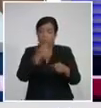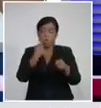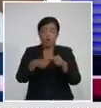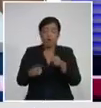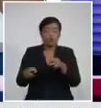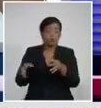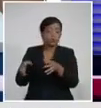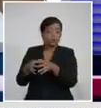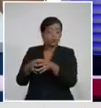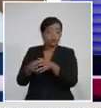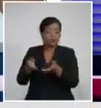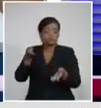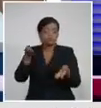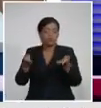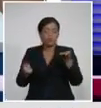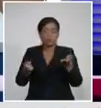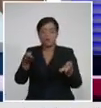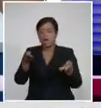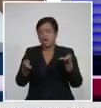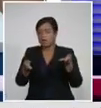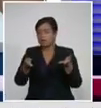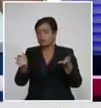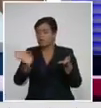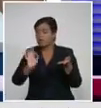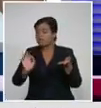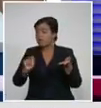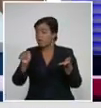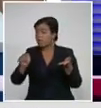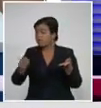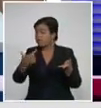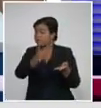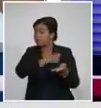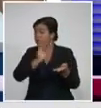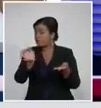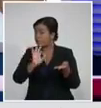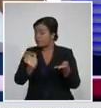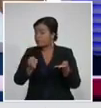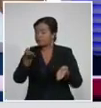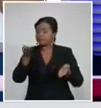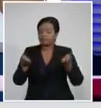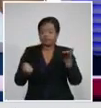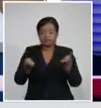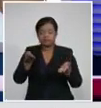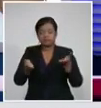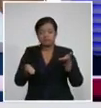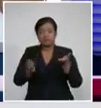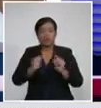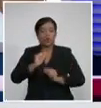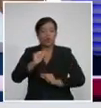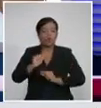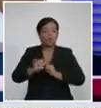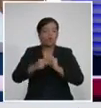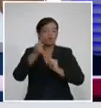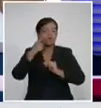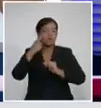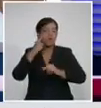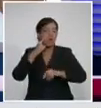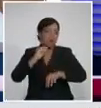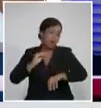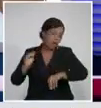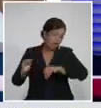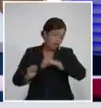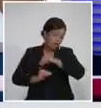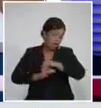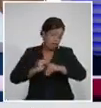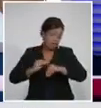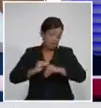voy comparando con los que no han sido vacunados, y a medida que voy incorporando, pues puedo ver cómo cambia la frecuencia o la